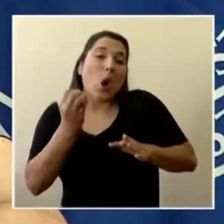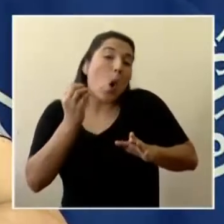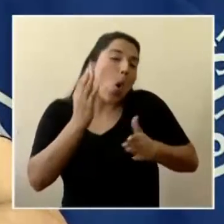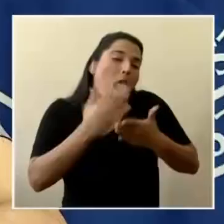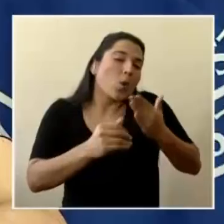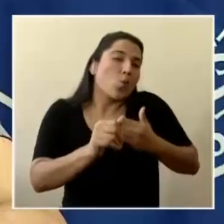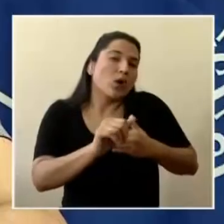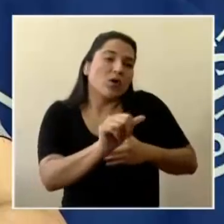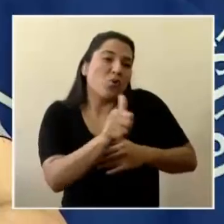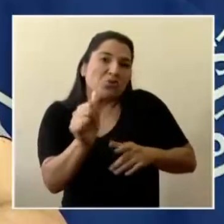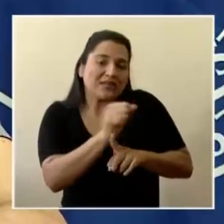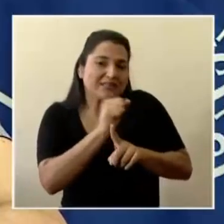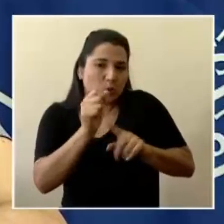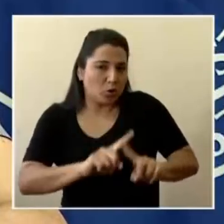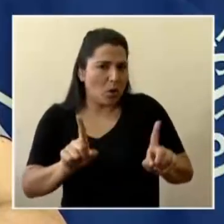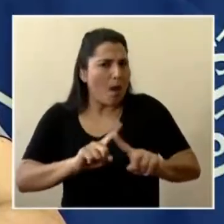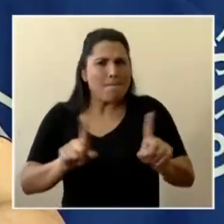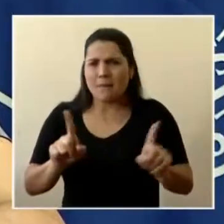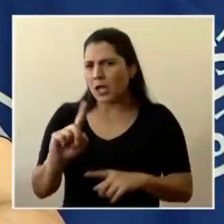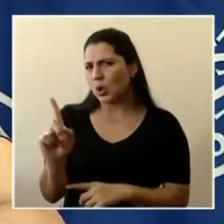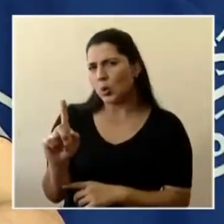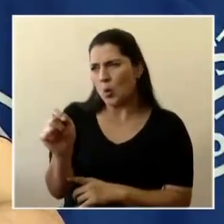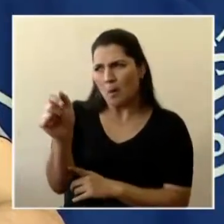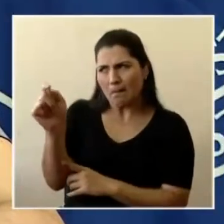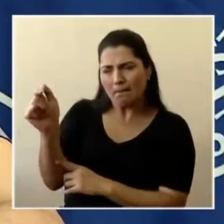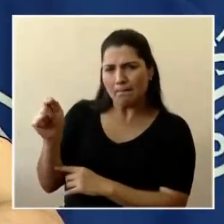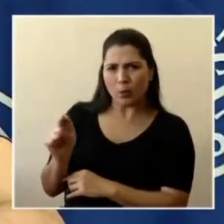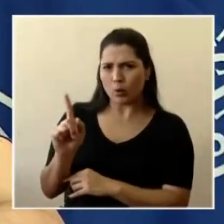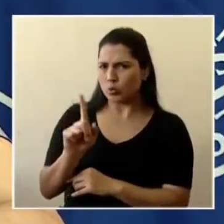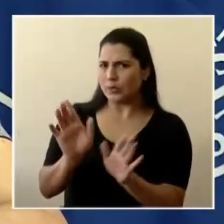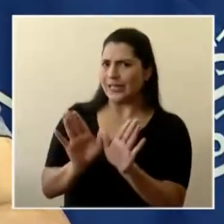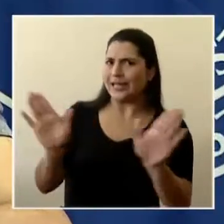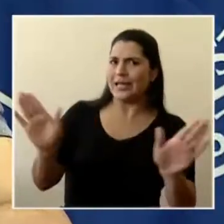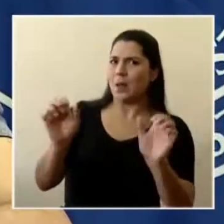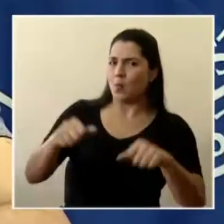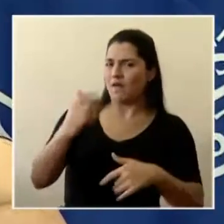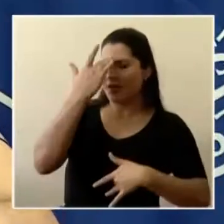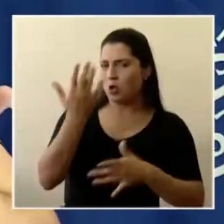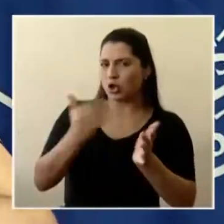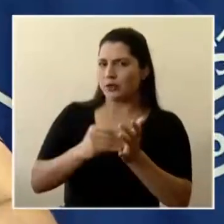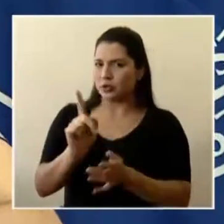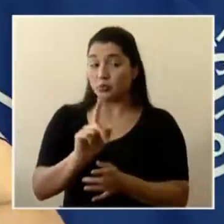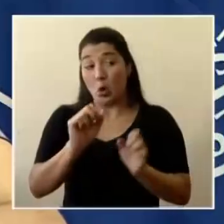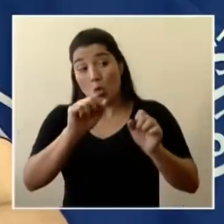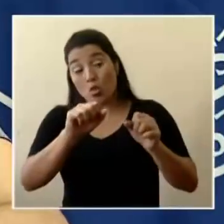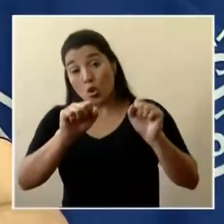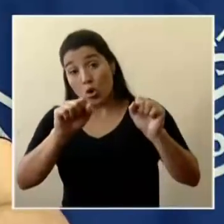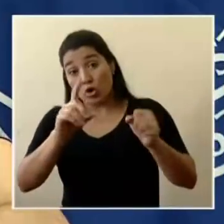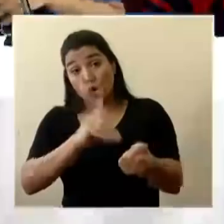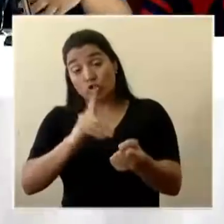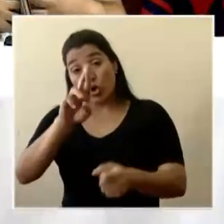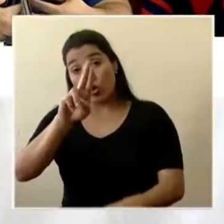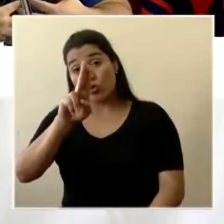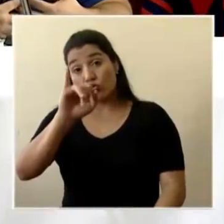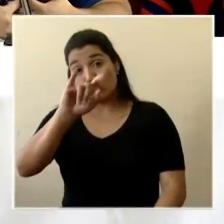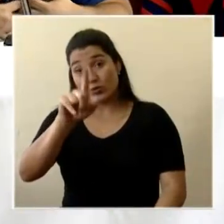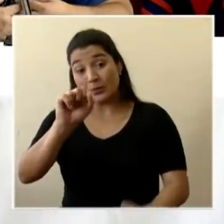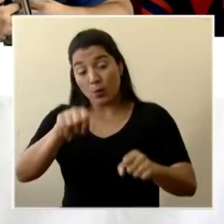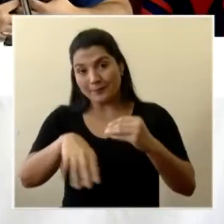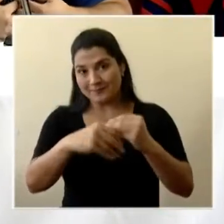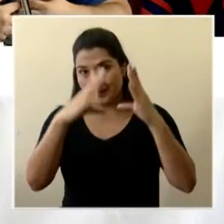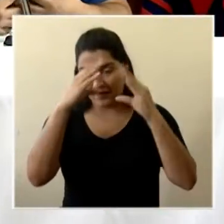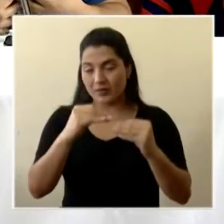diferentes, pero no se ha reportado esa reinfección de forma generalizada. Ahí el doctor Ruiz puede también referirse. Por favor. Sí.